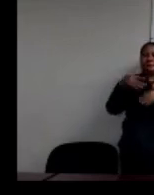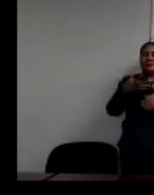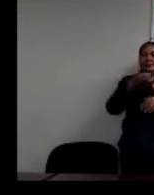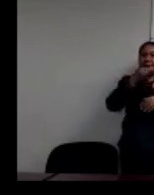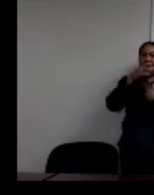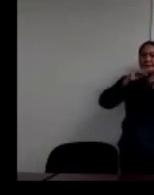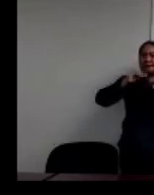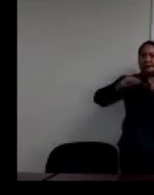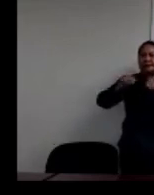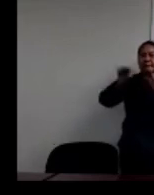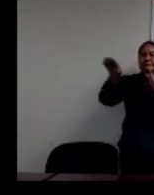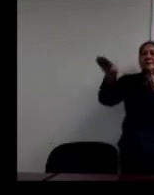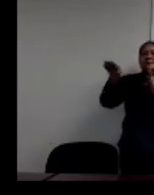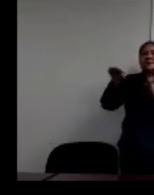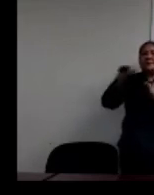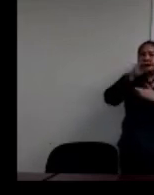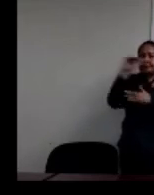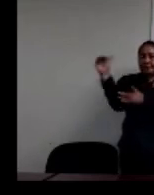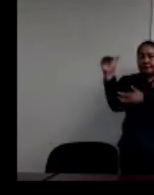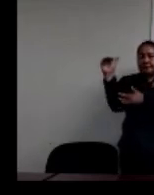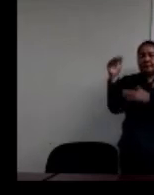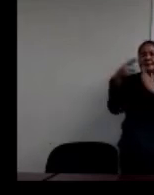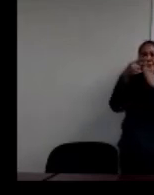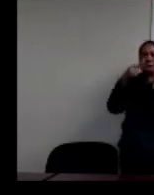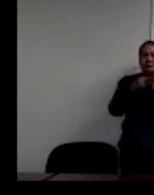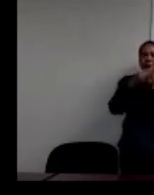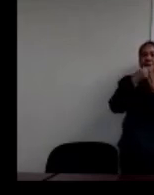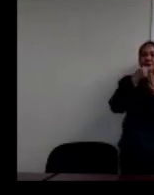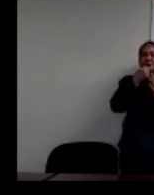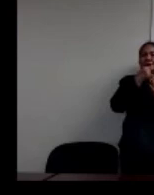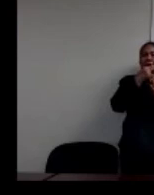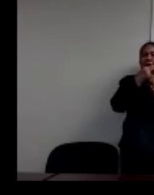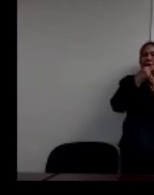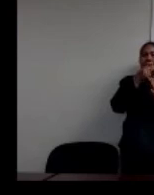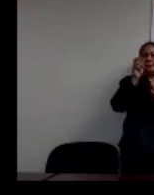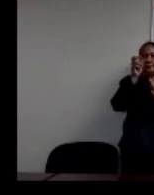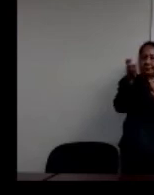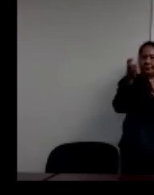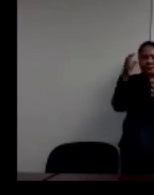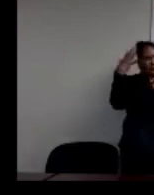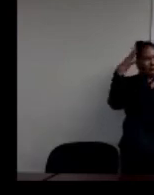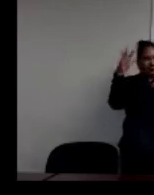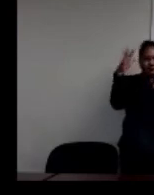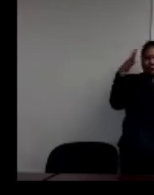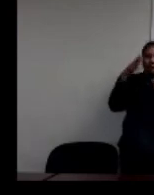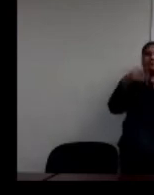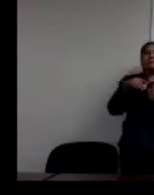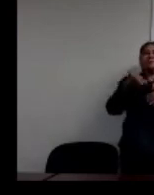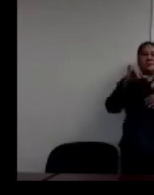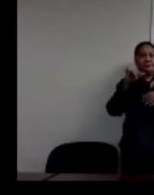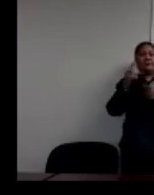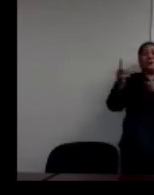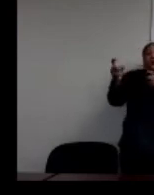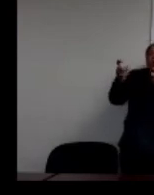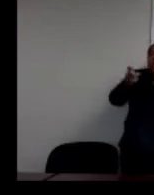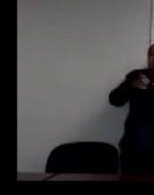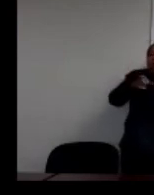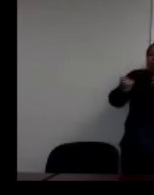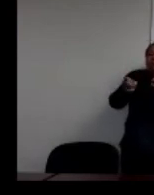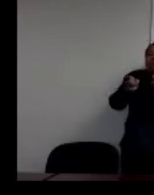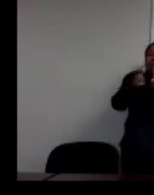al grupo. Y ese grupo no se me va a volver disruptivo. Al contrario, voy a tener control sobre el